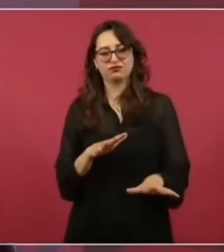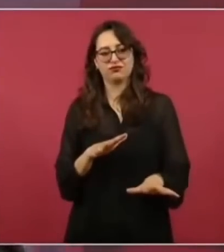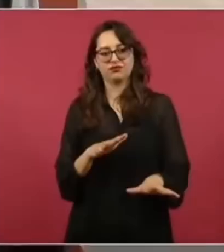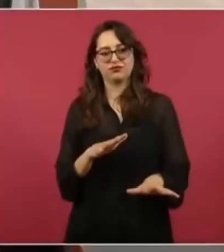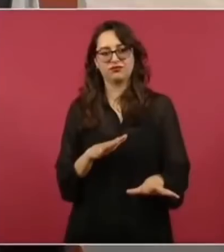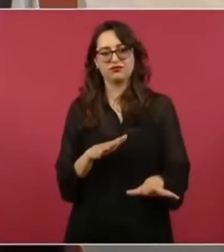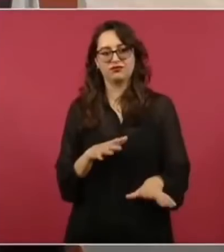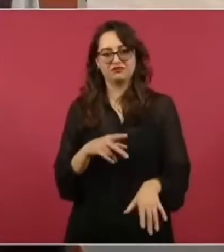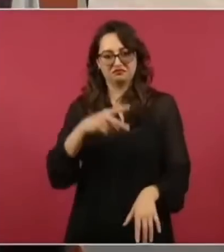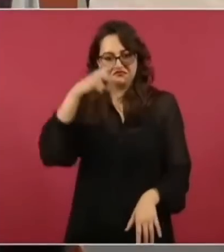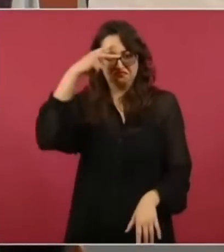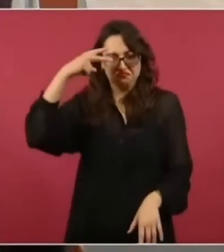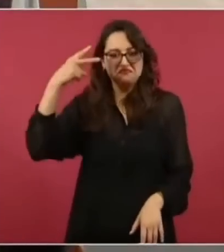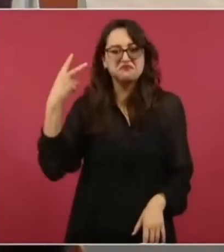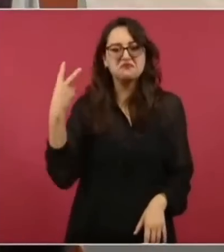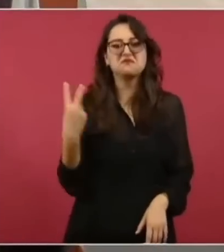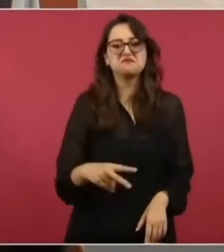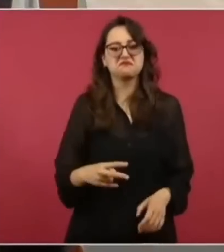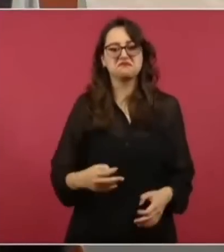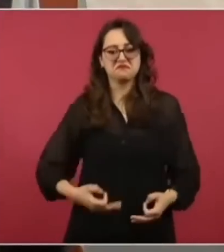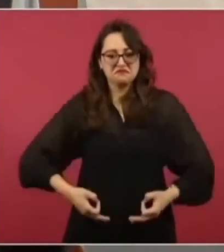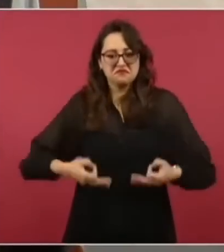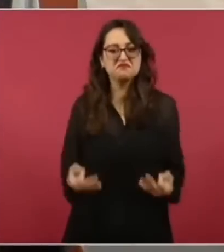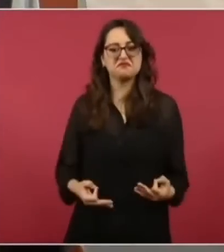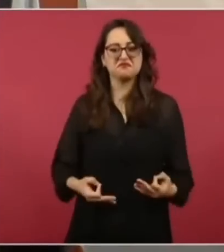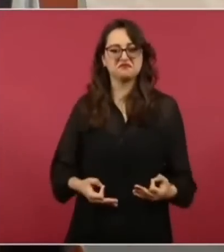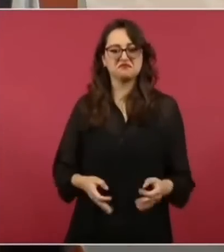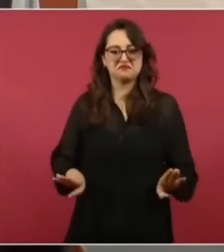su mexicanidad,